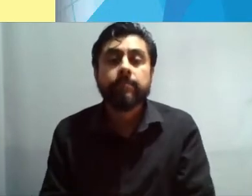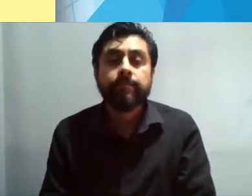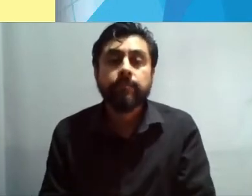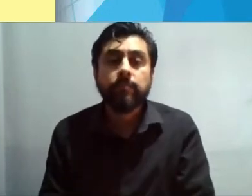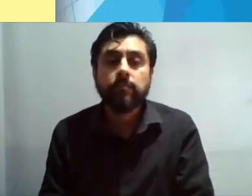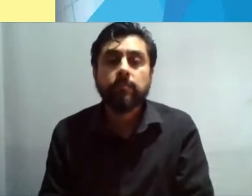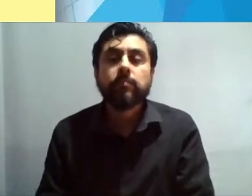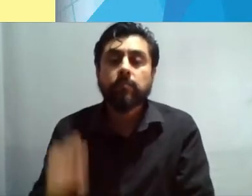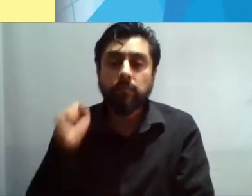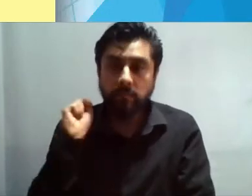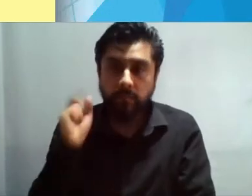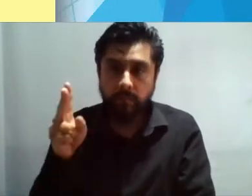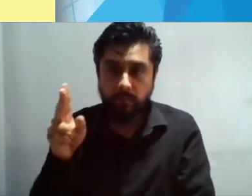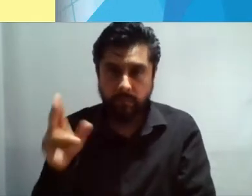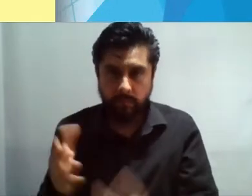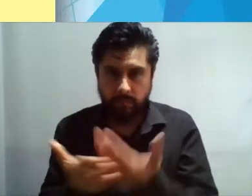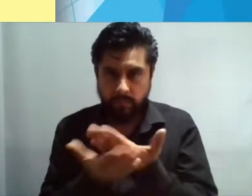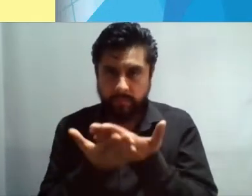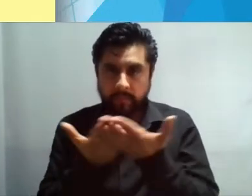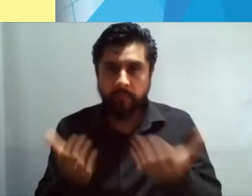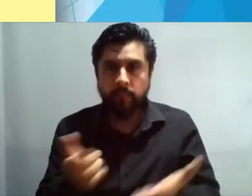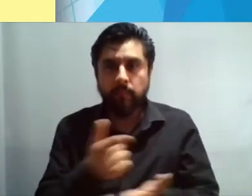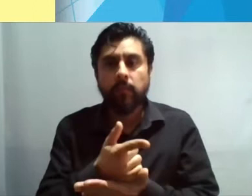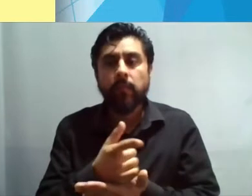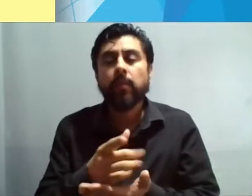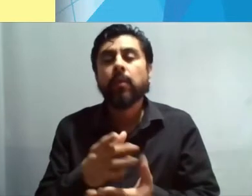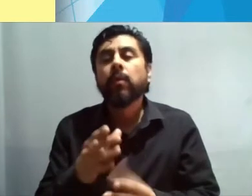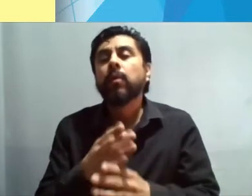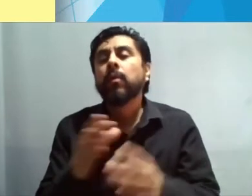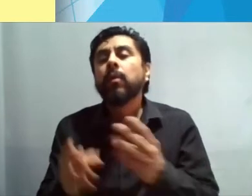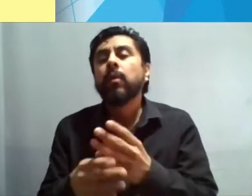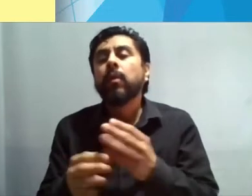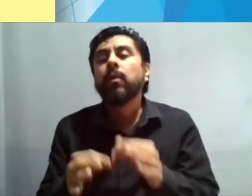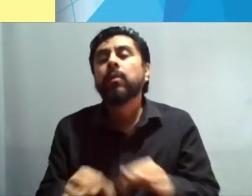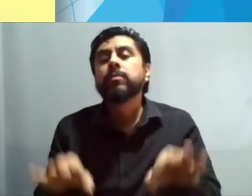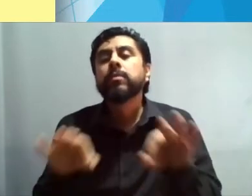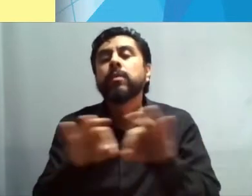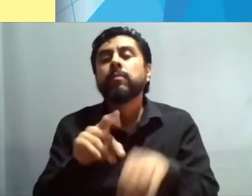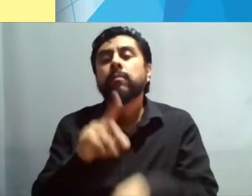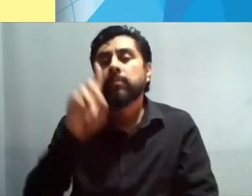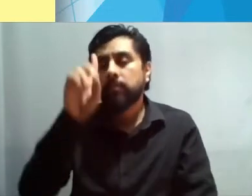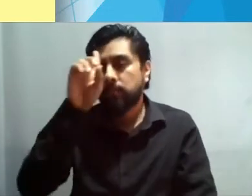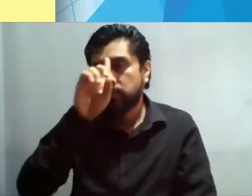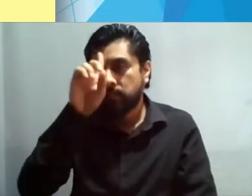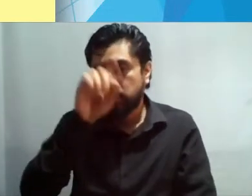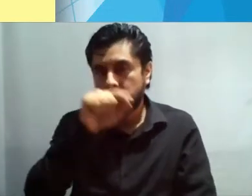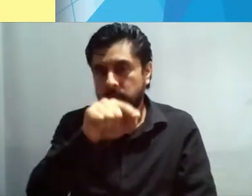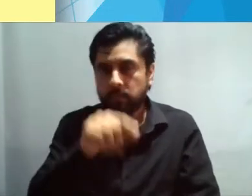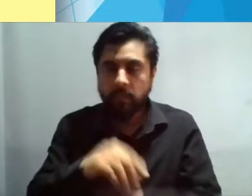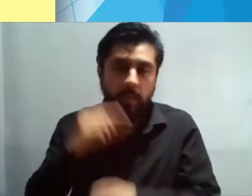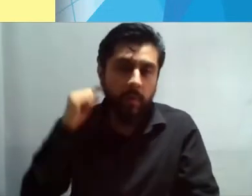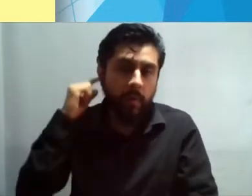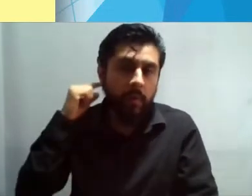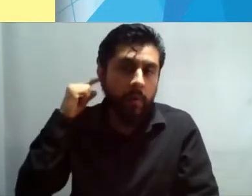Ok, ahora, ¿qué otra cosa es importante que tengamos como tip de audición o del oído, como